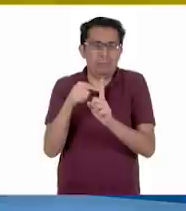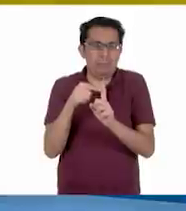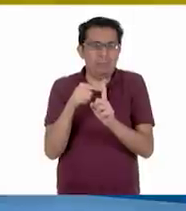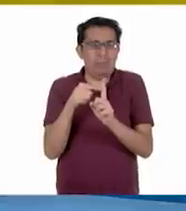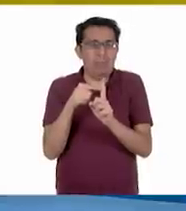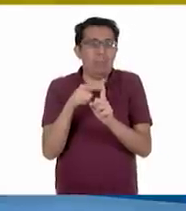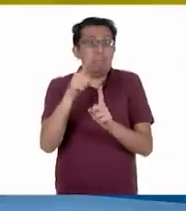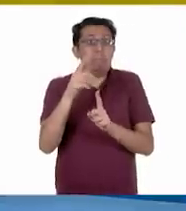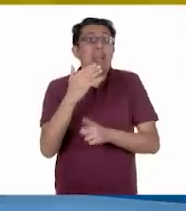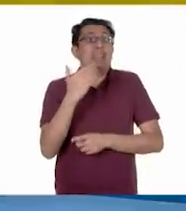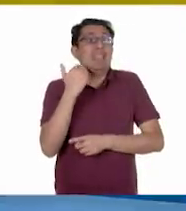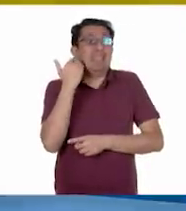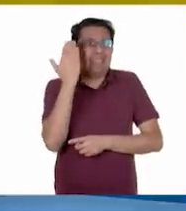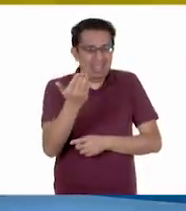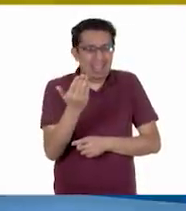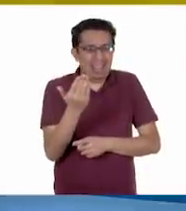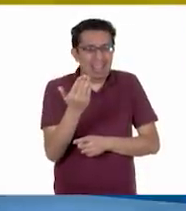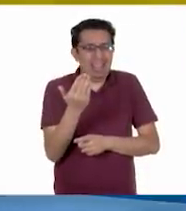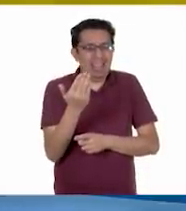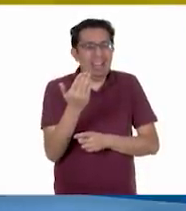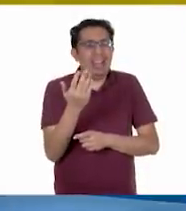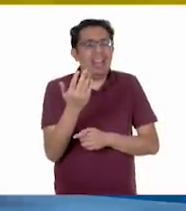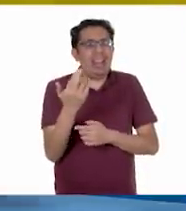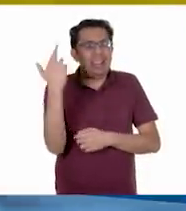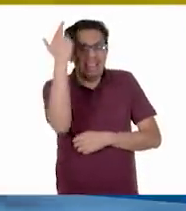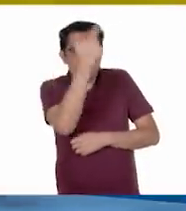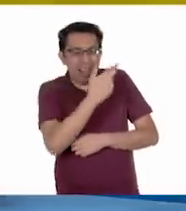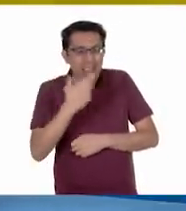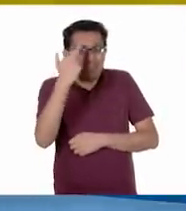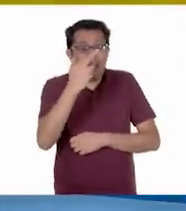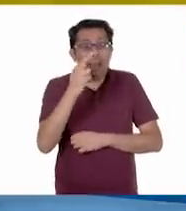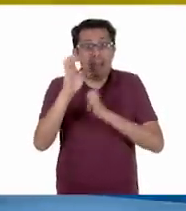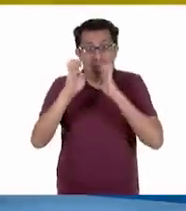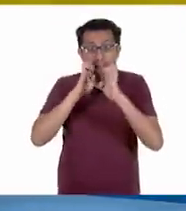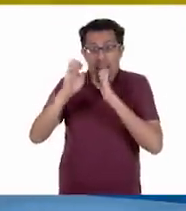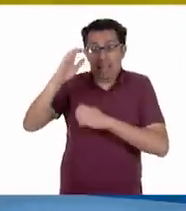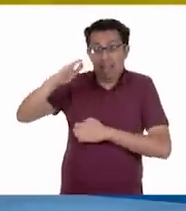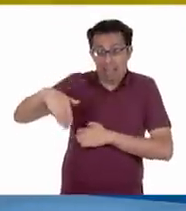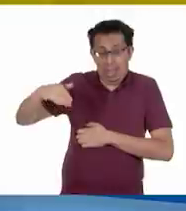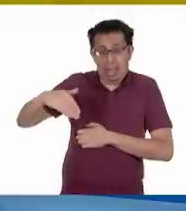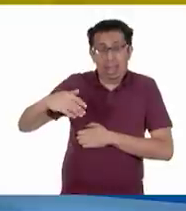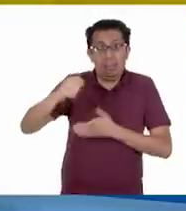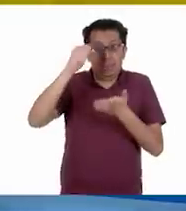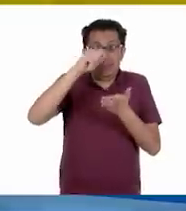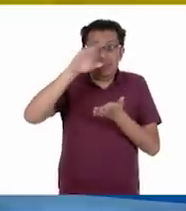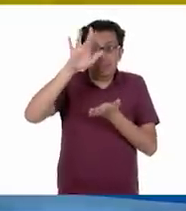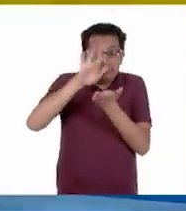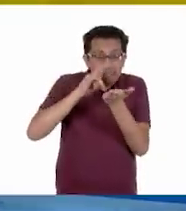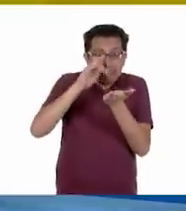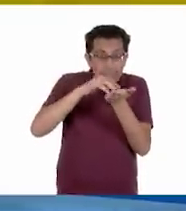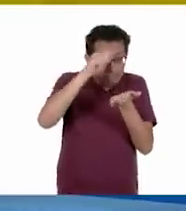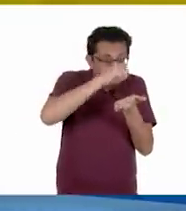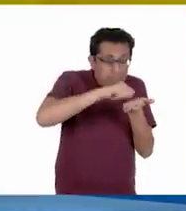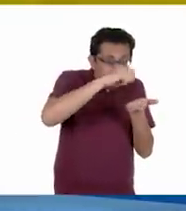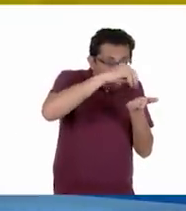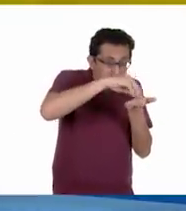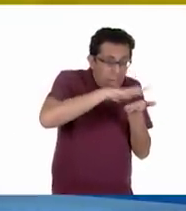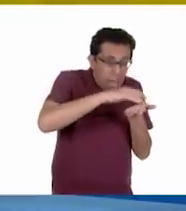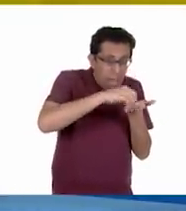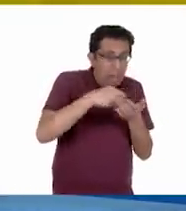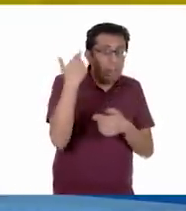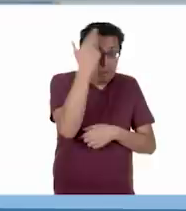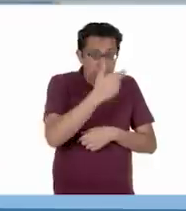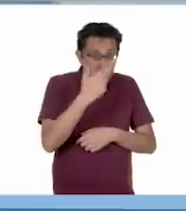si revisamos el reporte de esta entrevista que acabamos de ver para seguir hablando de las características de este tipo de